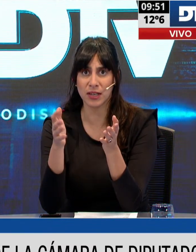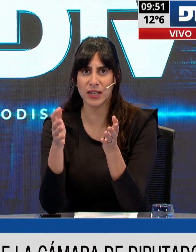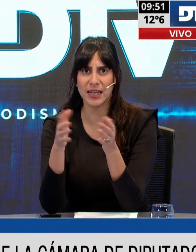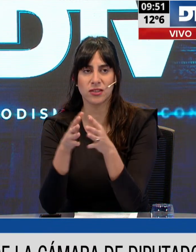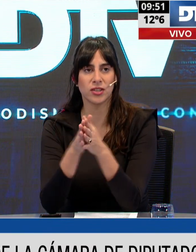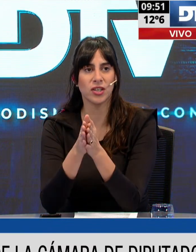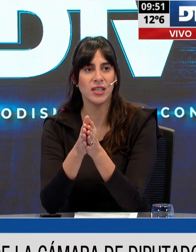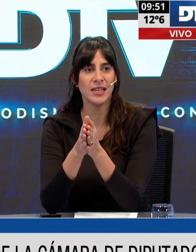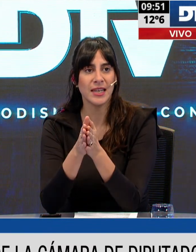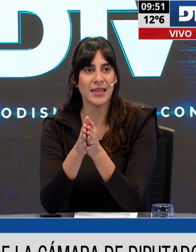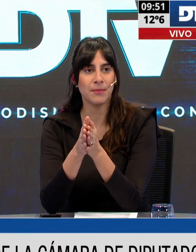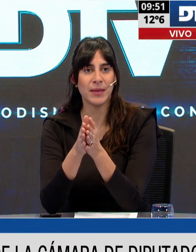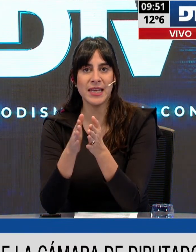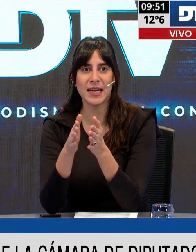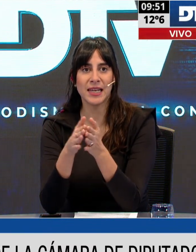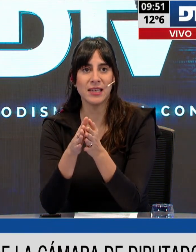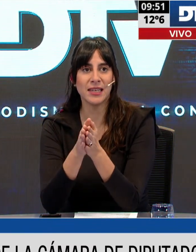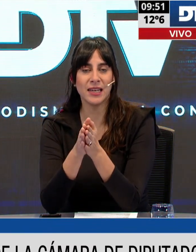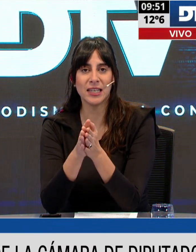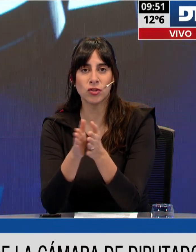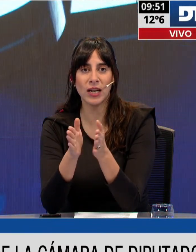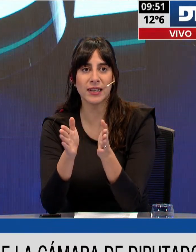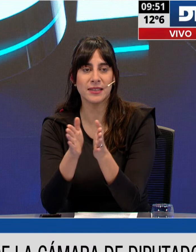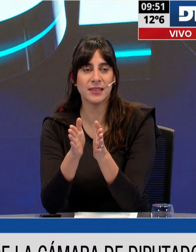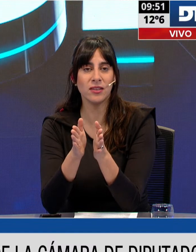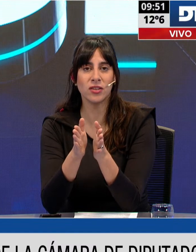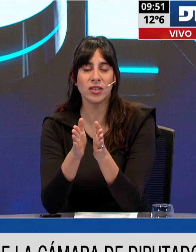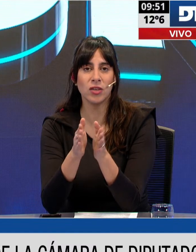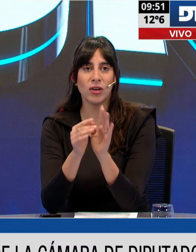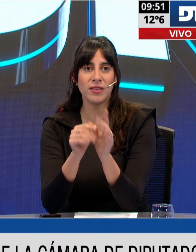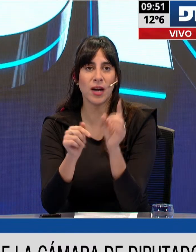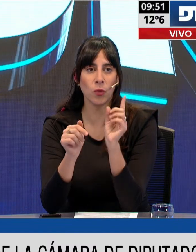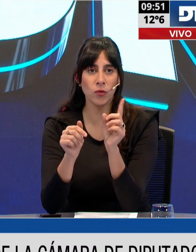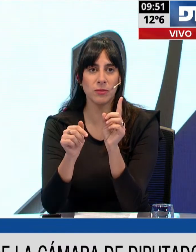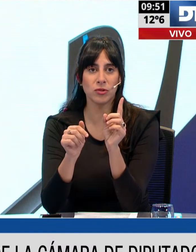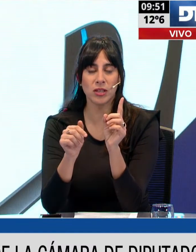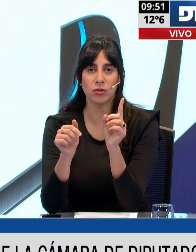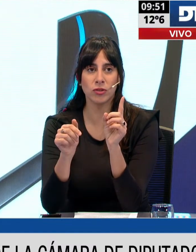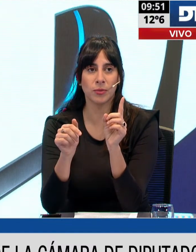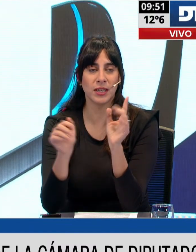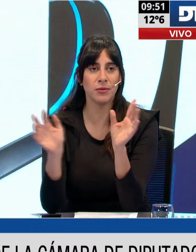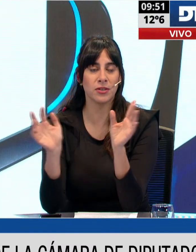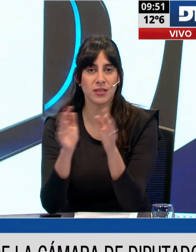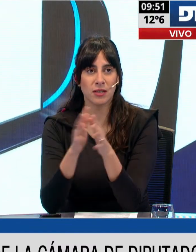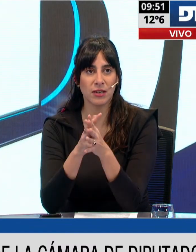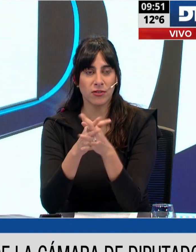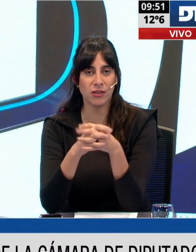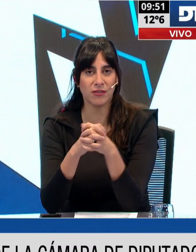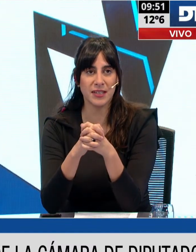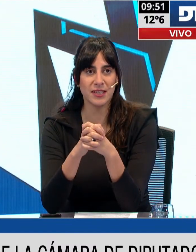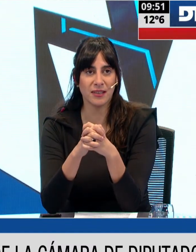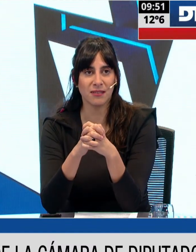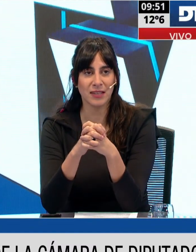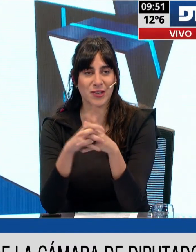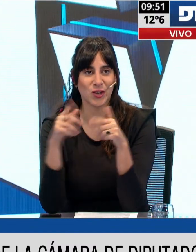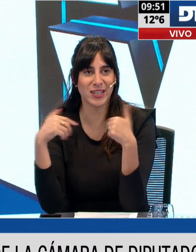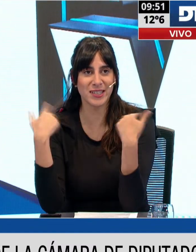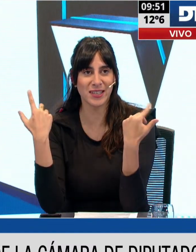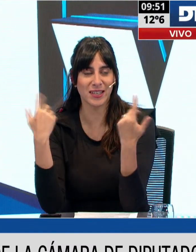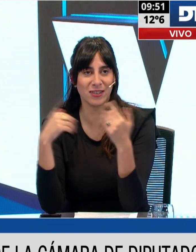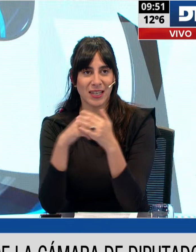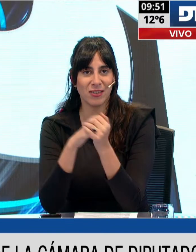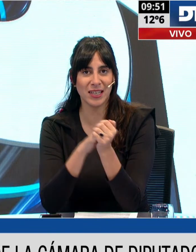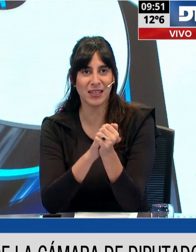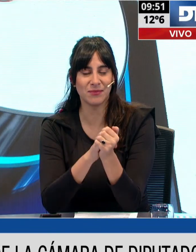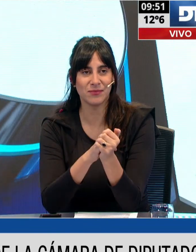reciente gobernador electo, ¿no? Veía que ingresó al recinto y no había un diputado de Juntos por el Cambio que no se saque una foto y lo felicite. Una